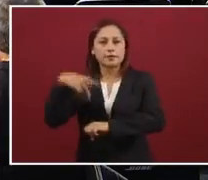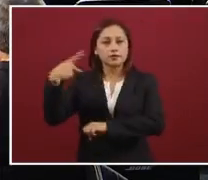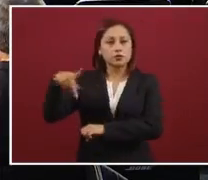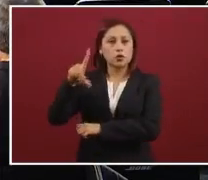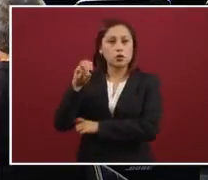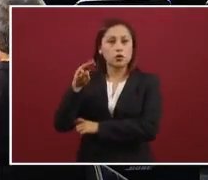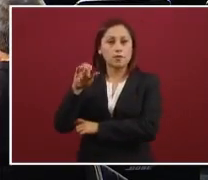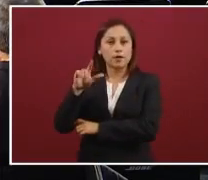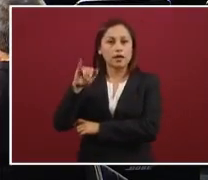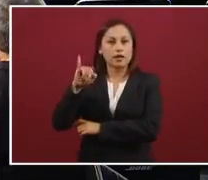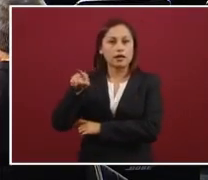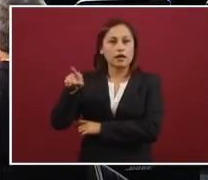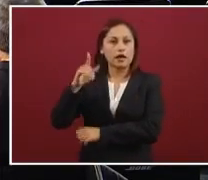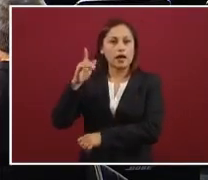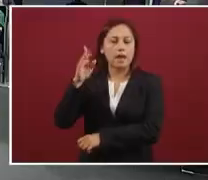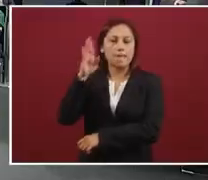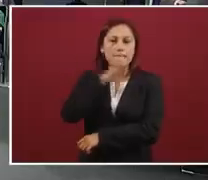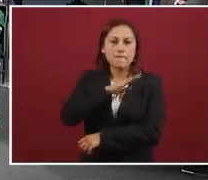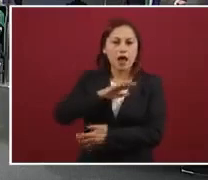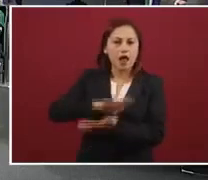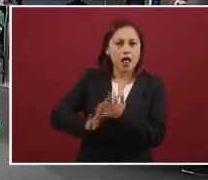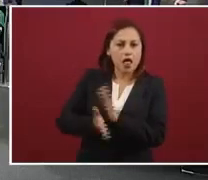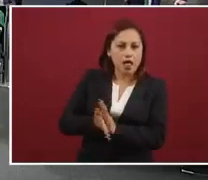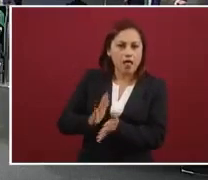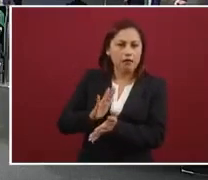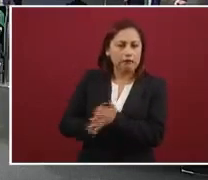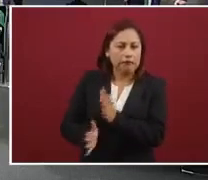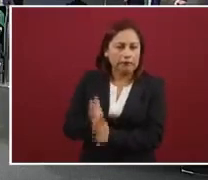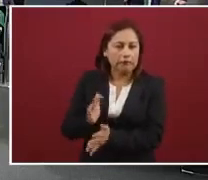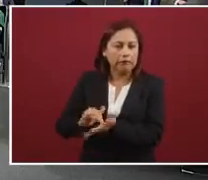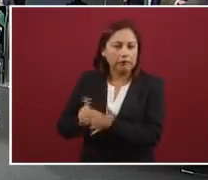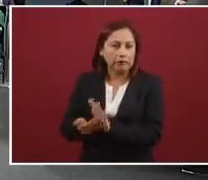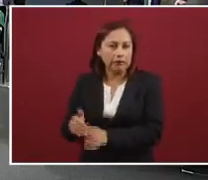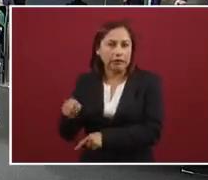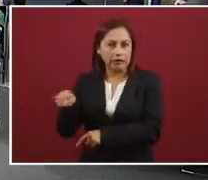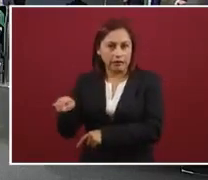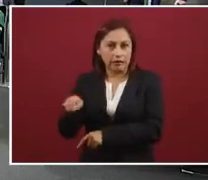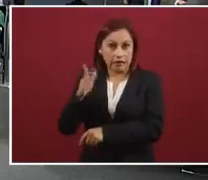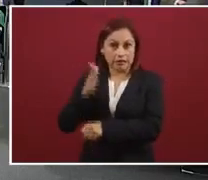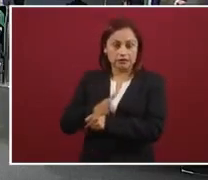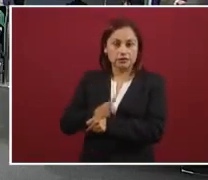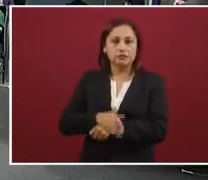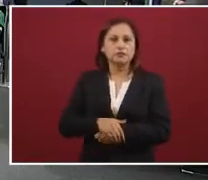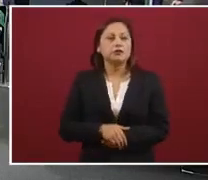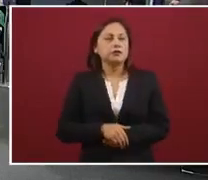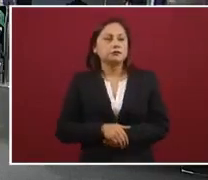que hayan incurrido en algún tráfico? Eso se los va a explicar ahora la